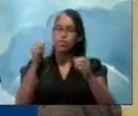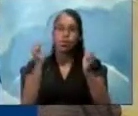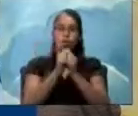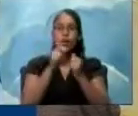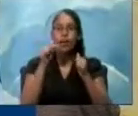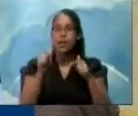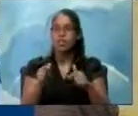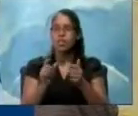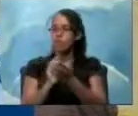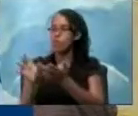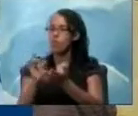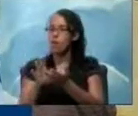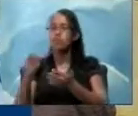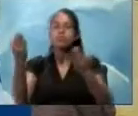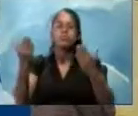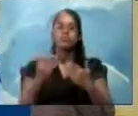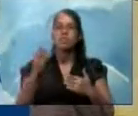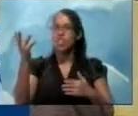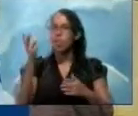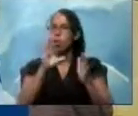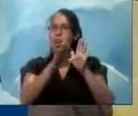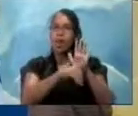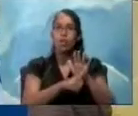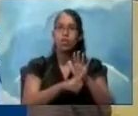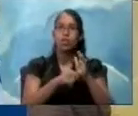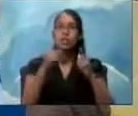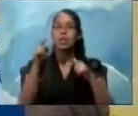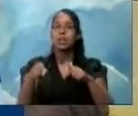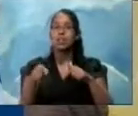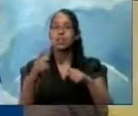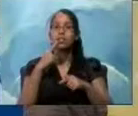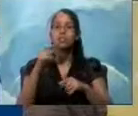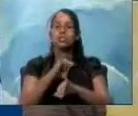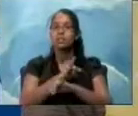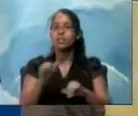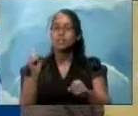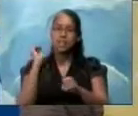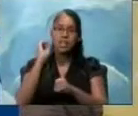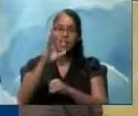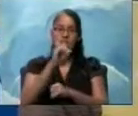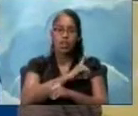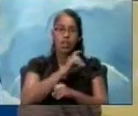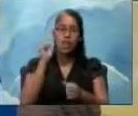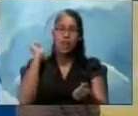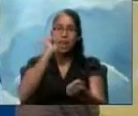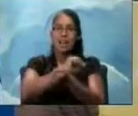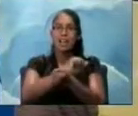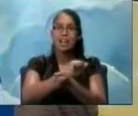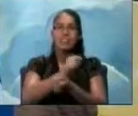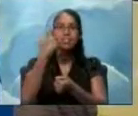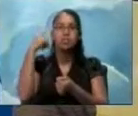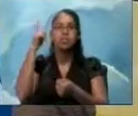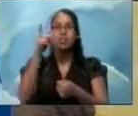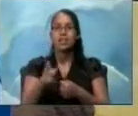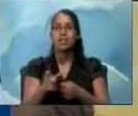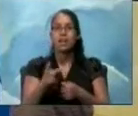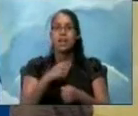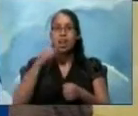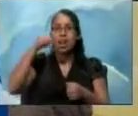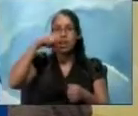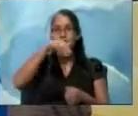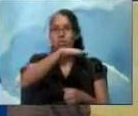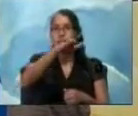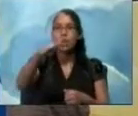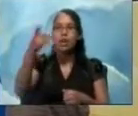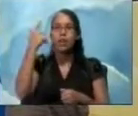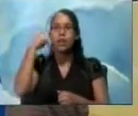suéltanos a Barrabás. Este había sido echado de la cárcel por sedición en la ciudad y